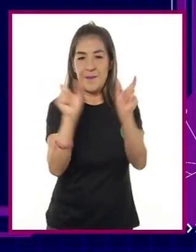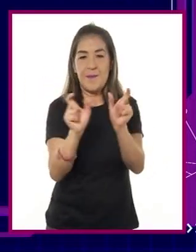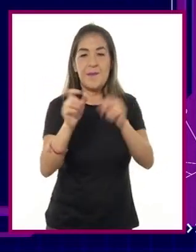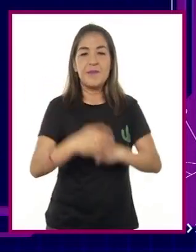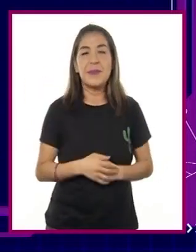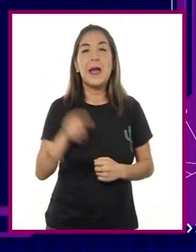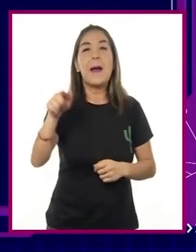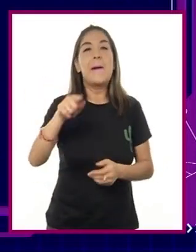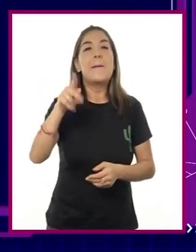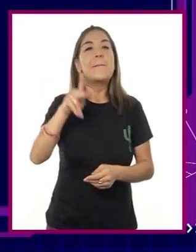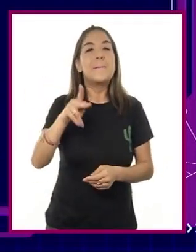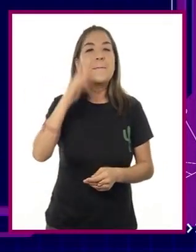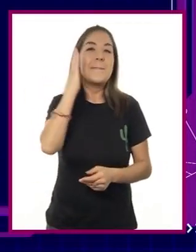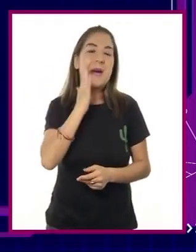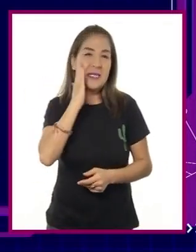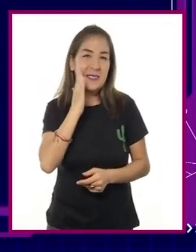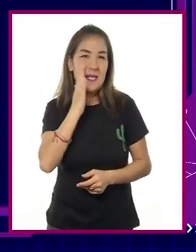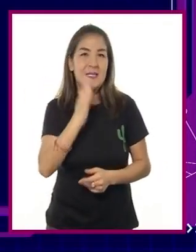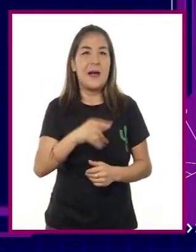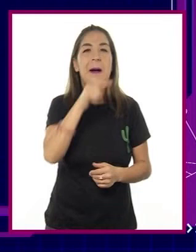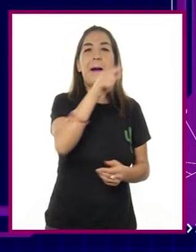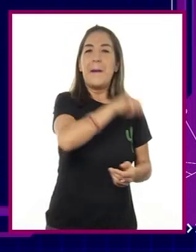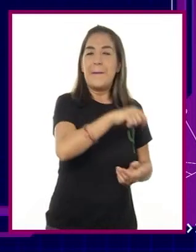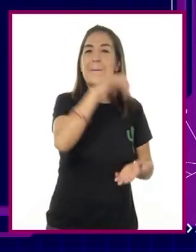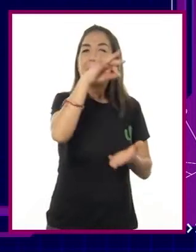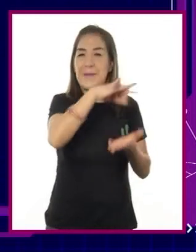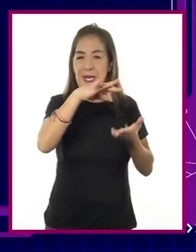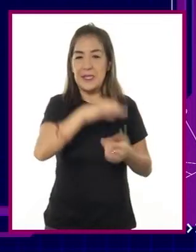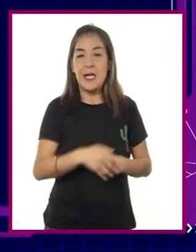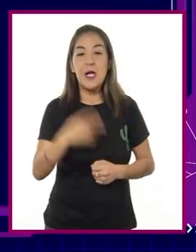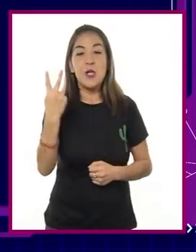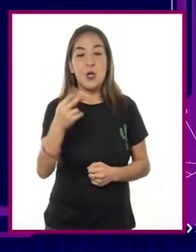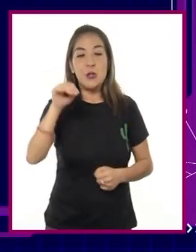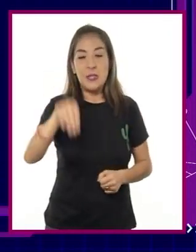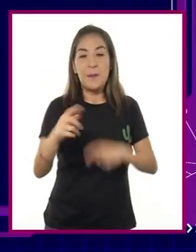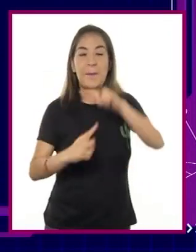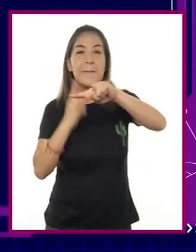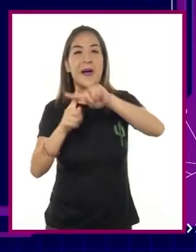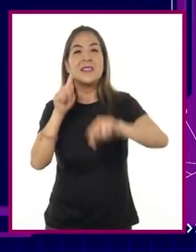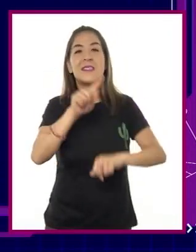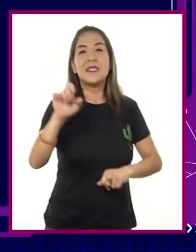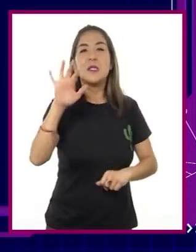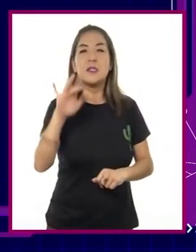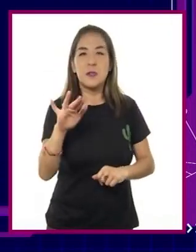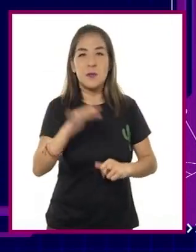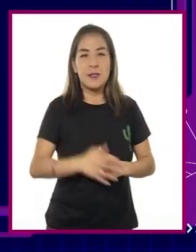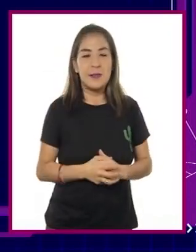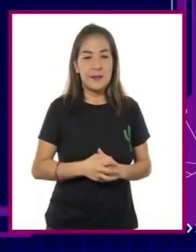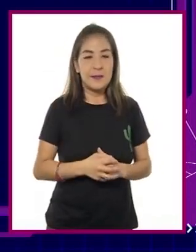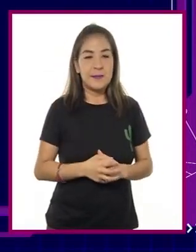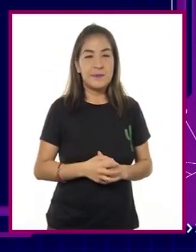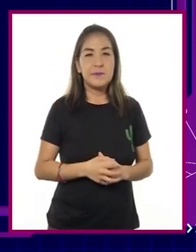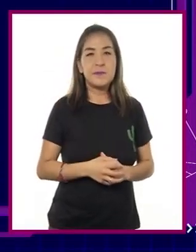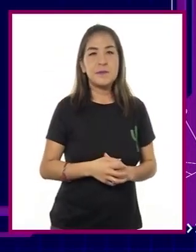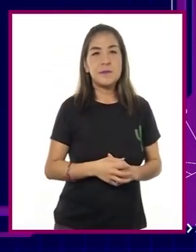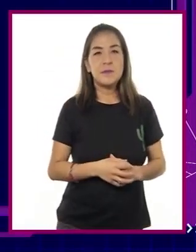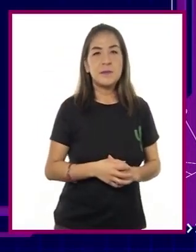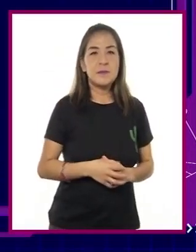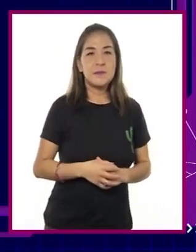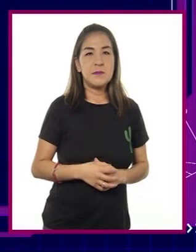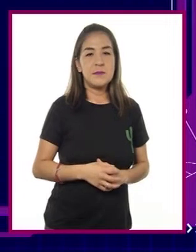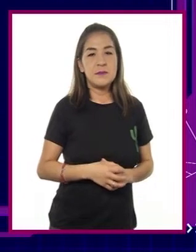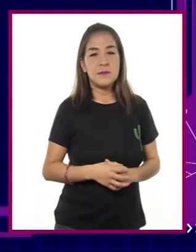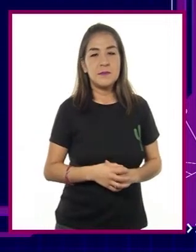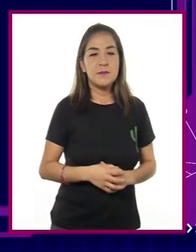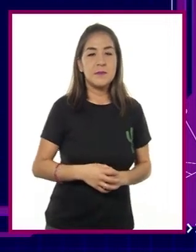representa la masa de las manzanas, que es 2m más 150. Ahora solo falta igualar ambas expresiones para obtener